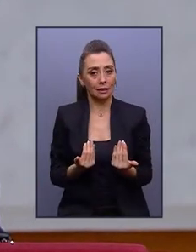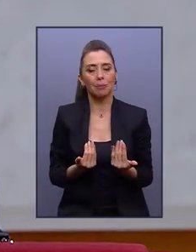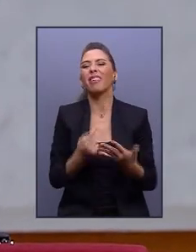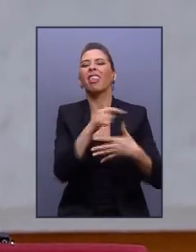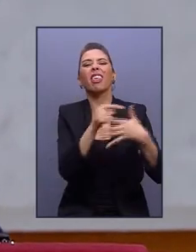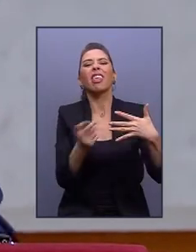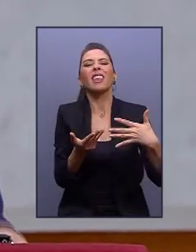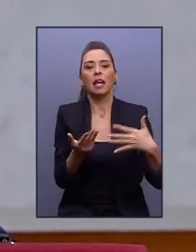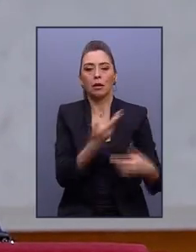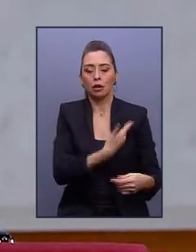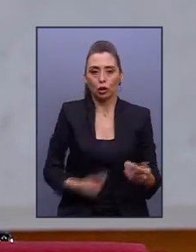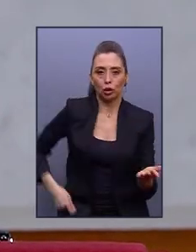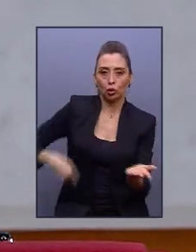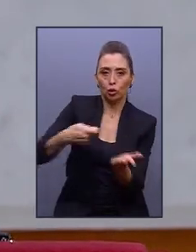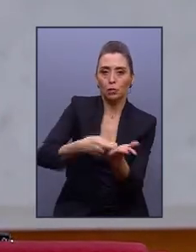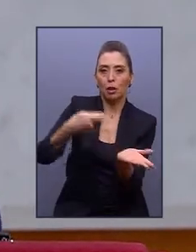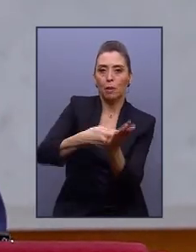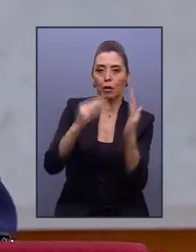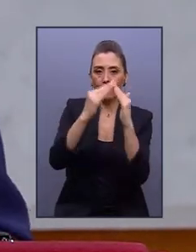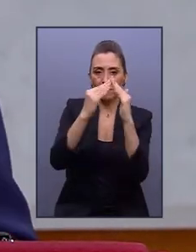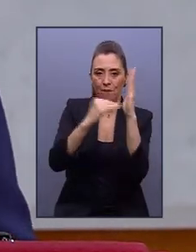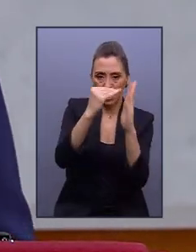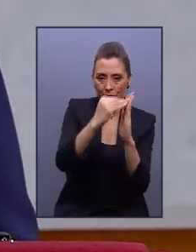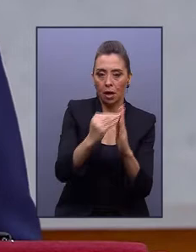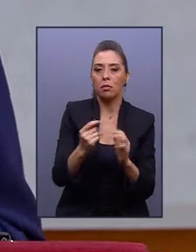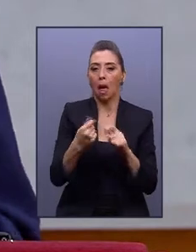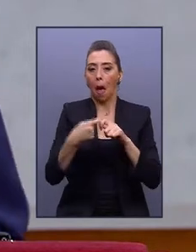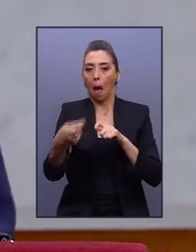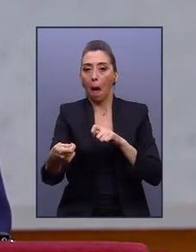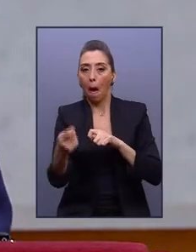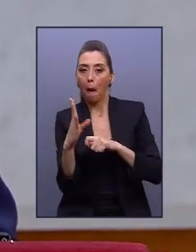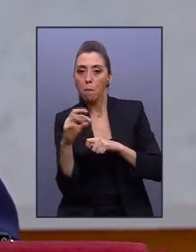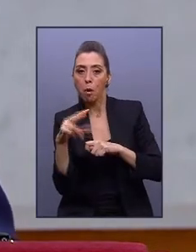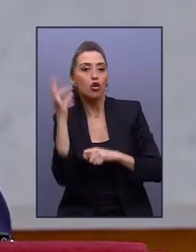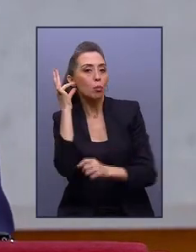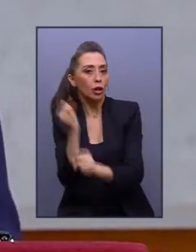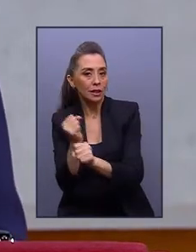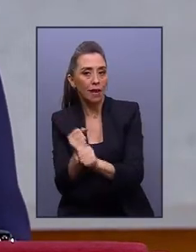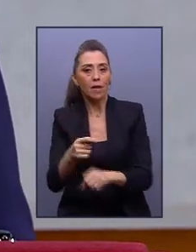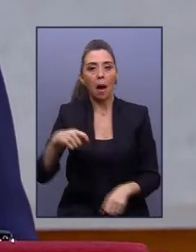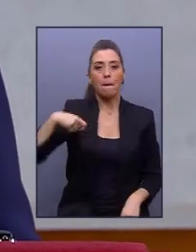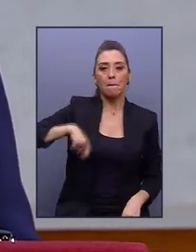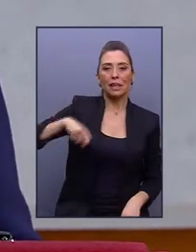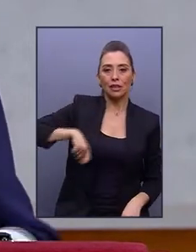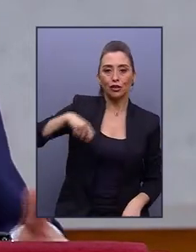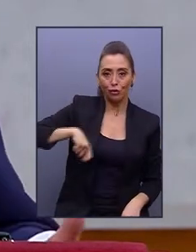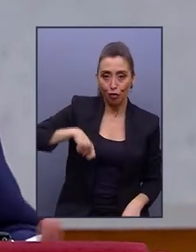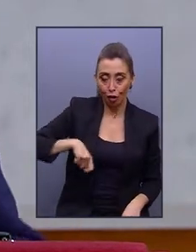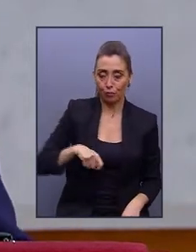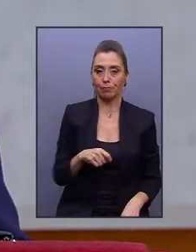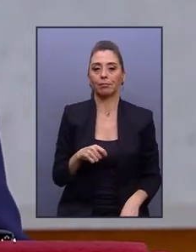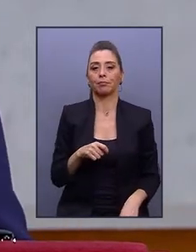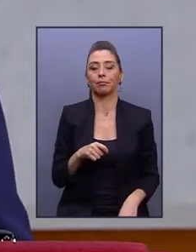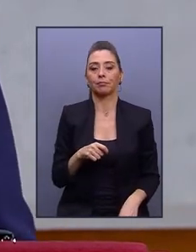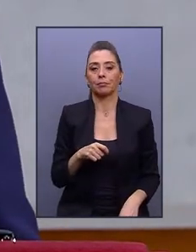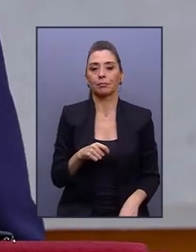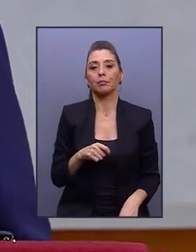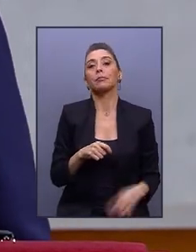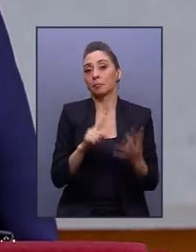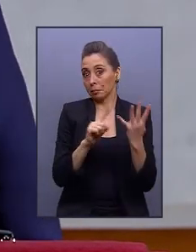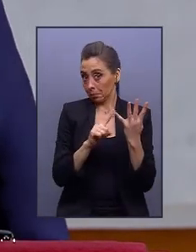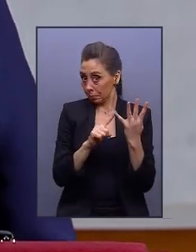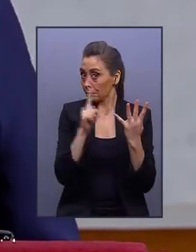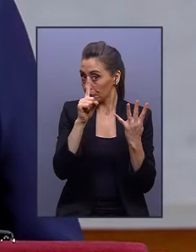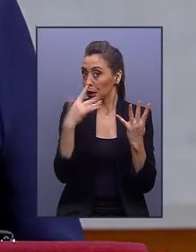entre otros, de subsidio de vivienda, bono de trabajo mujer, pensión básica solidaria de invalidez y, por supuesto, esto también